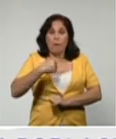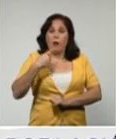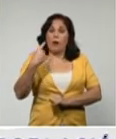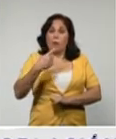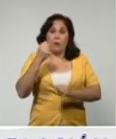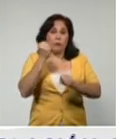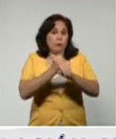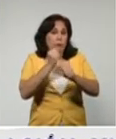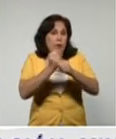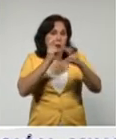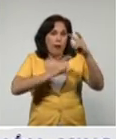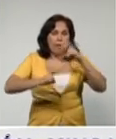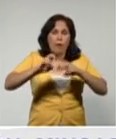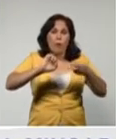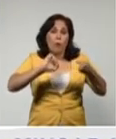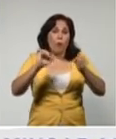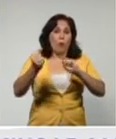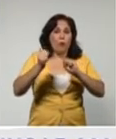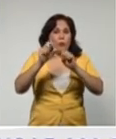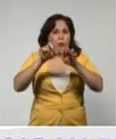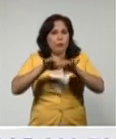para el control de la enfermedad.